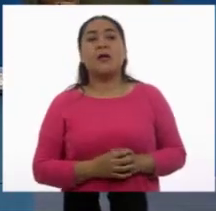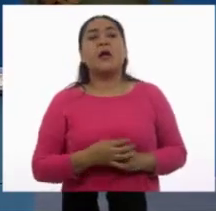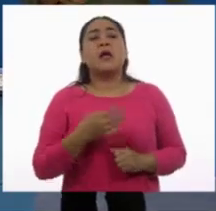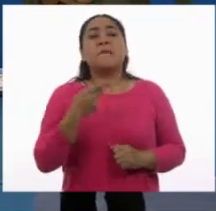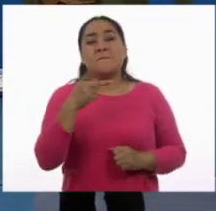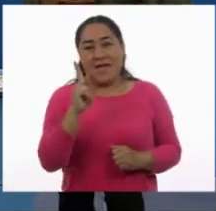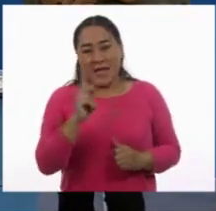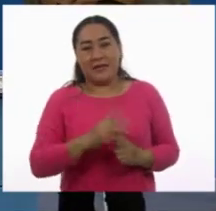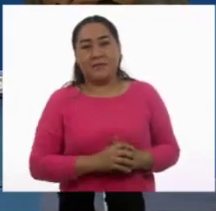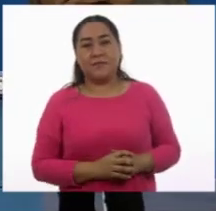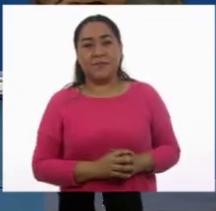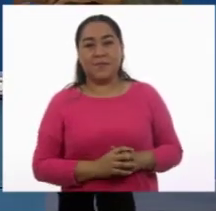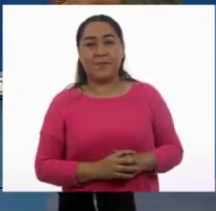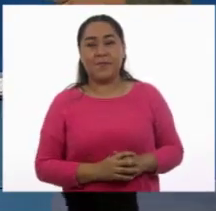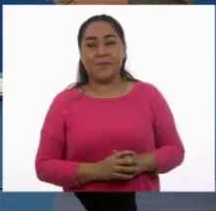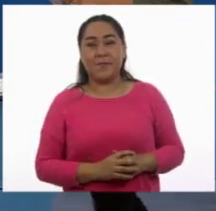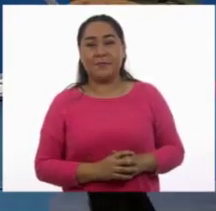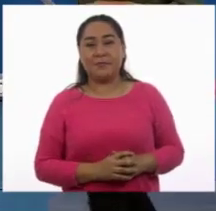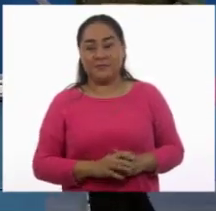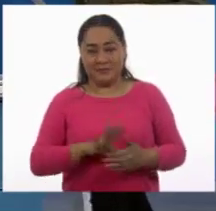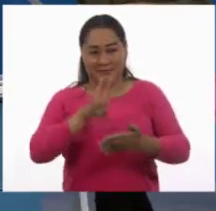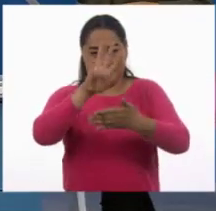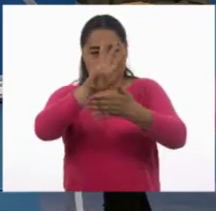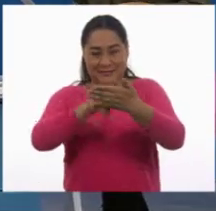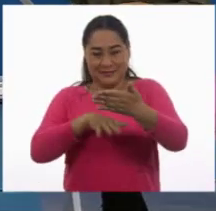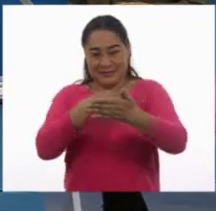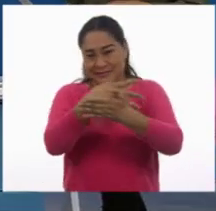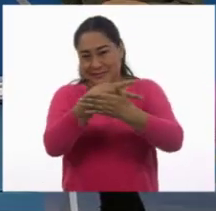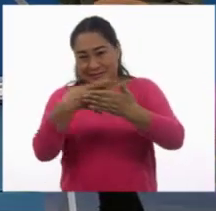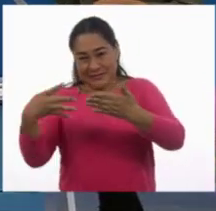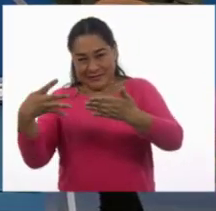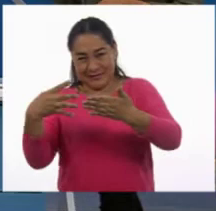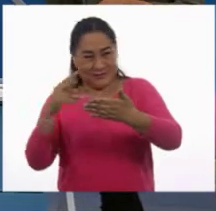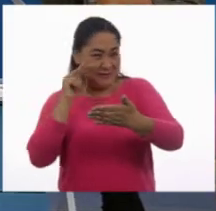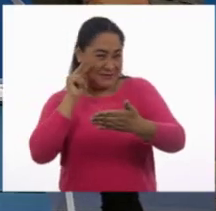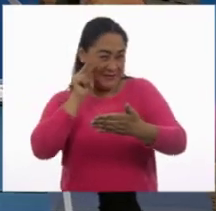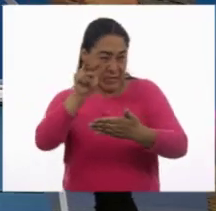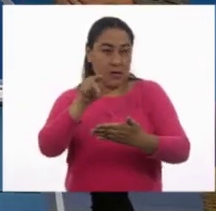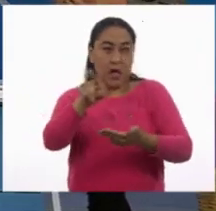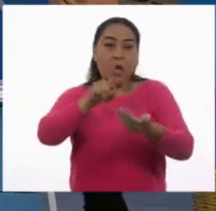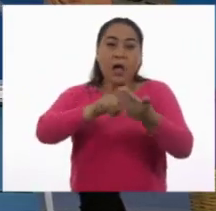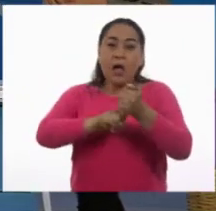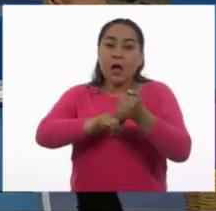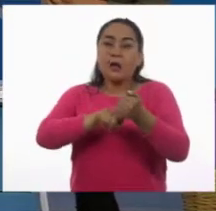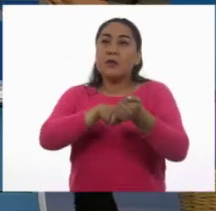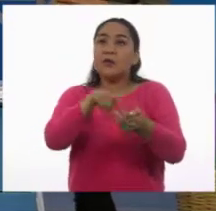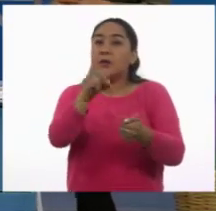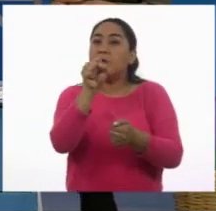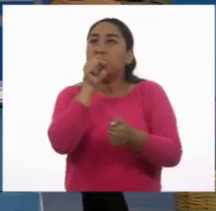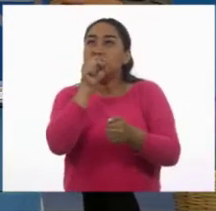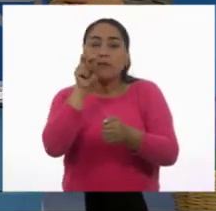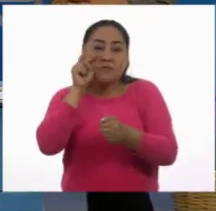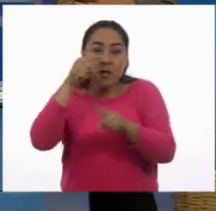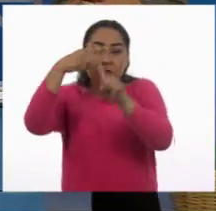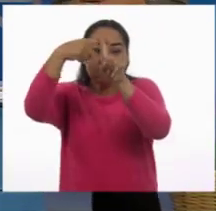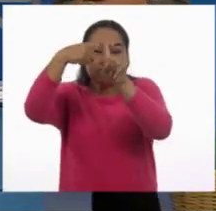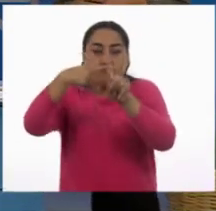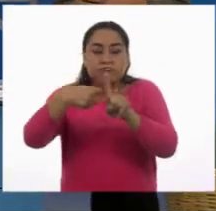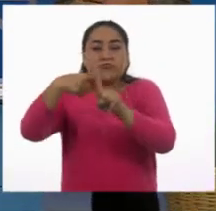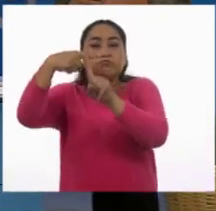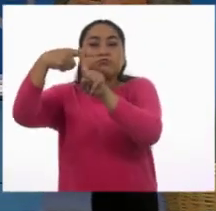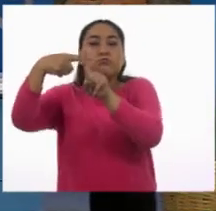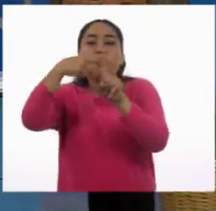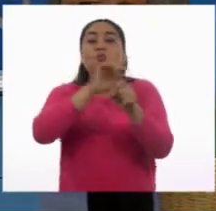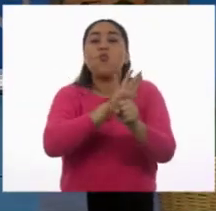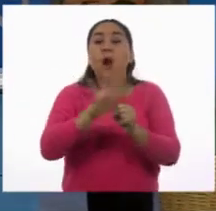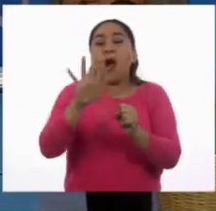otro tablero es donde nosotros vamos a ir señalando las coordenadas en las que yo estoy